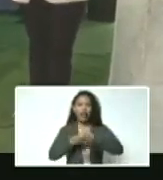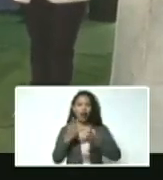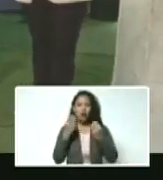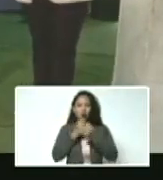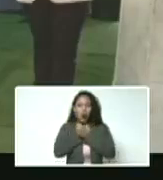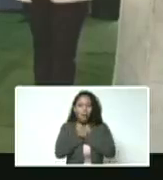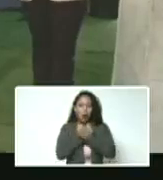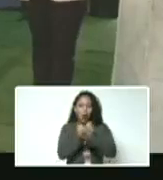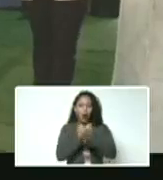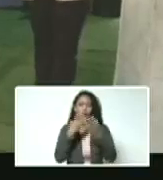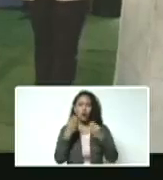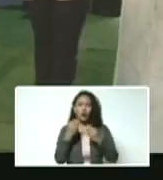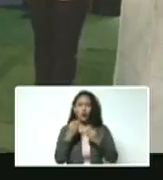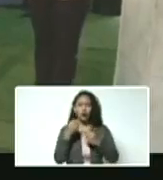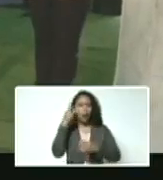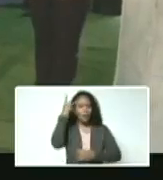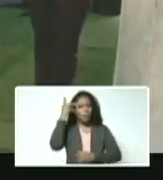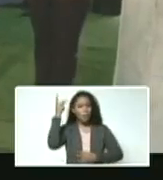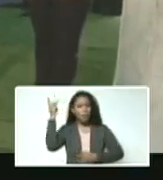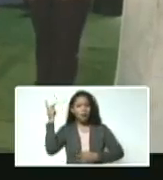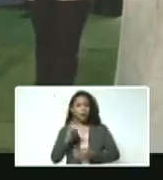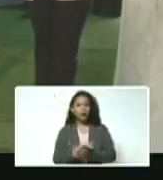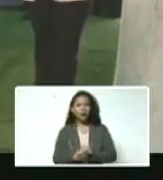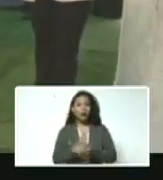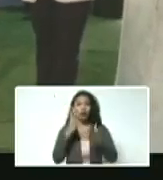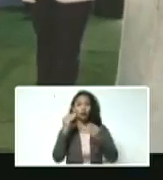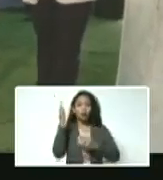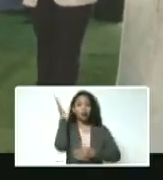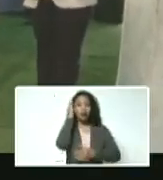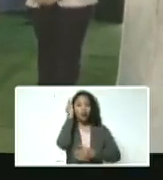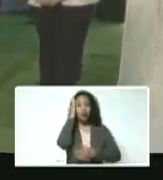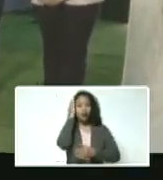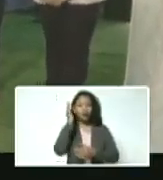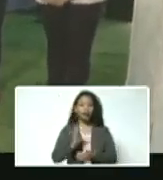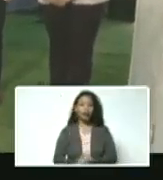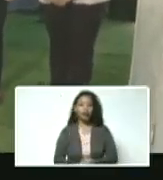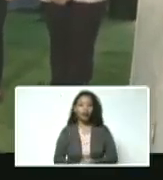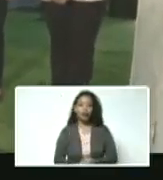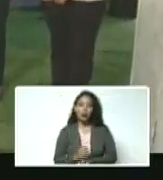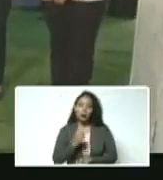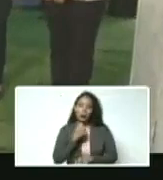amor, con mucha pedagogía, con mucha sabiduría. Bueno,